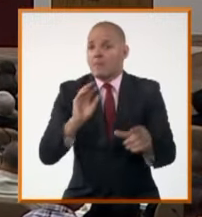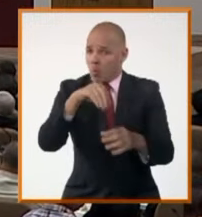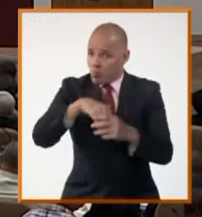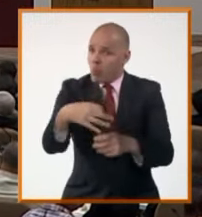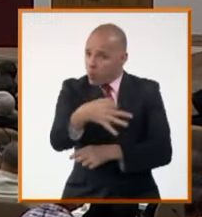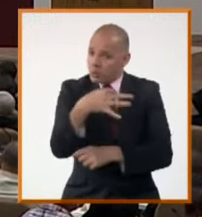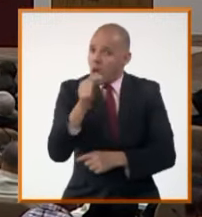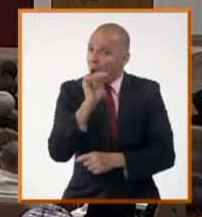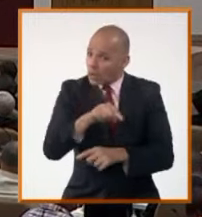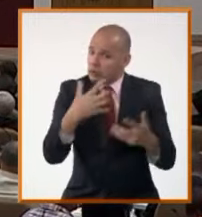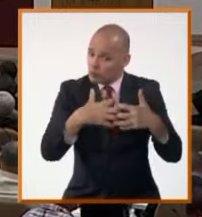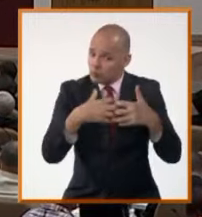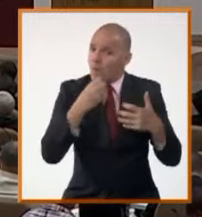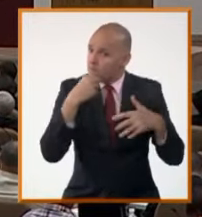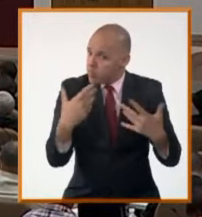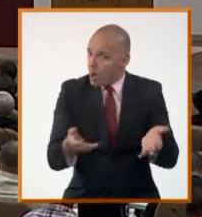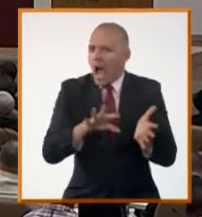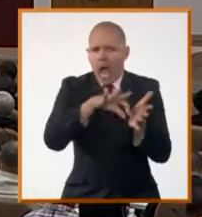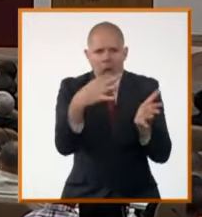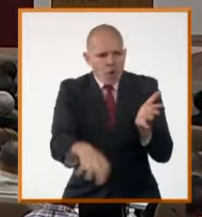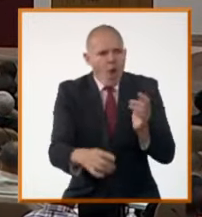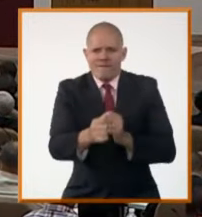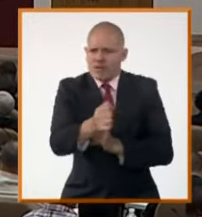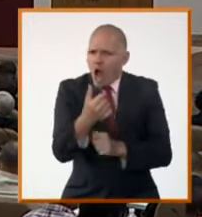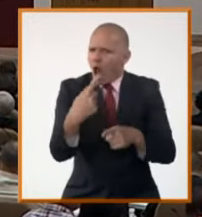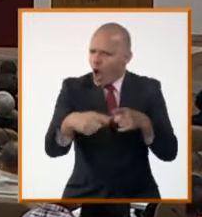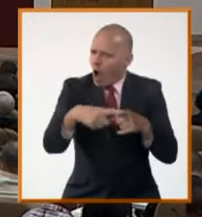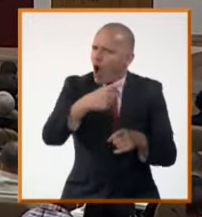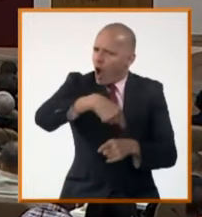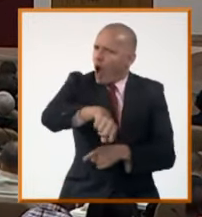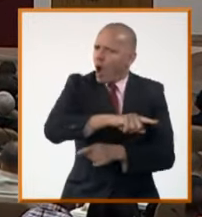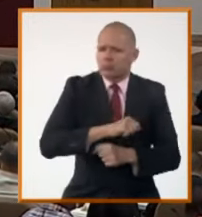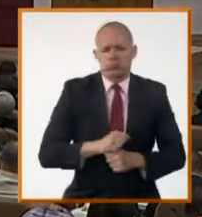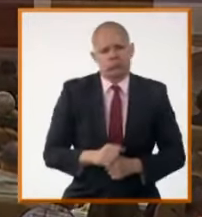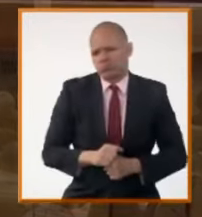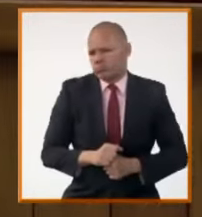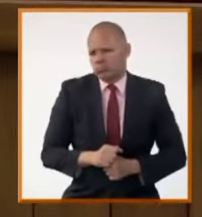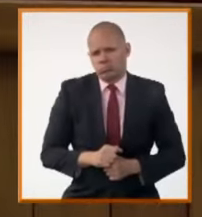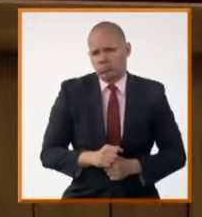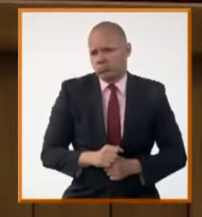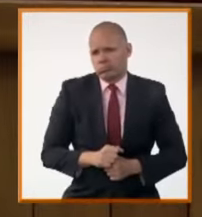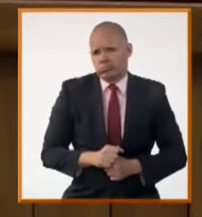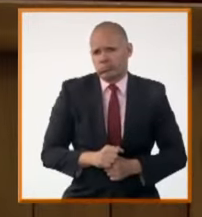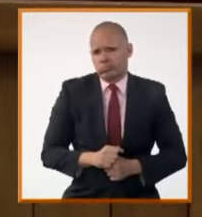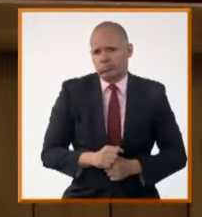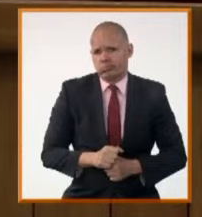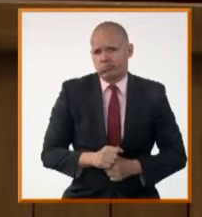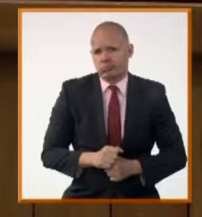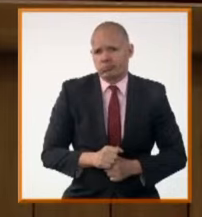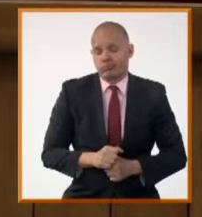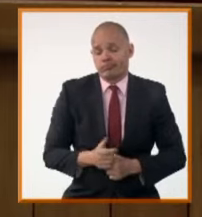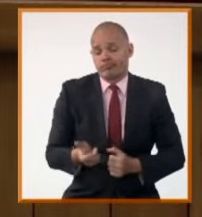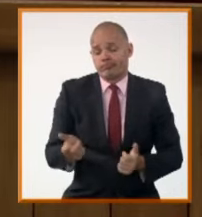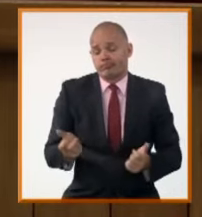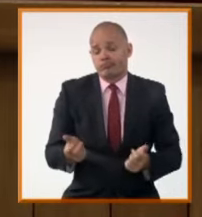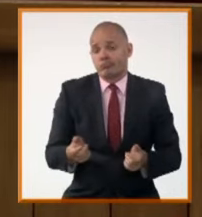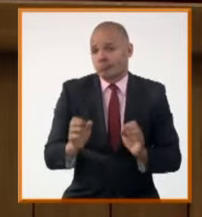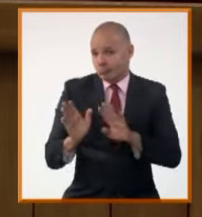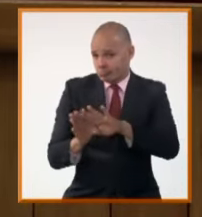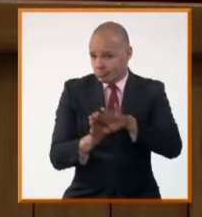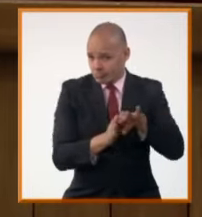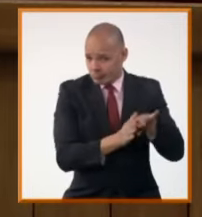y materializar el balance territorial de alimentos. La política para la